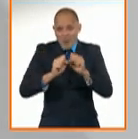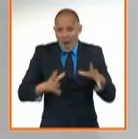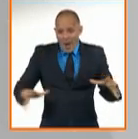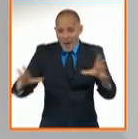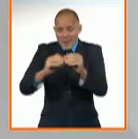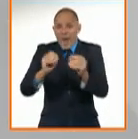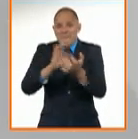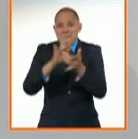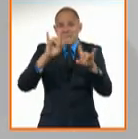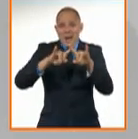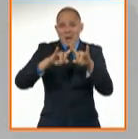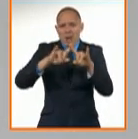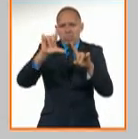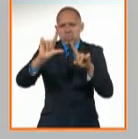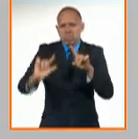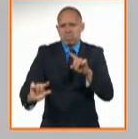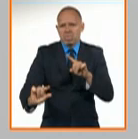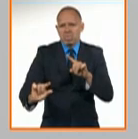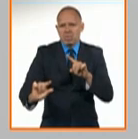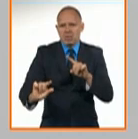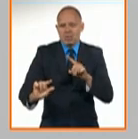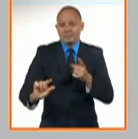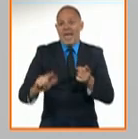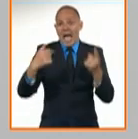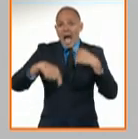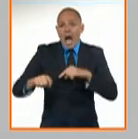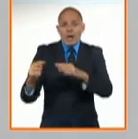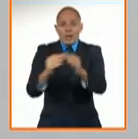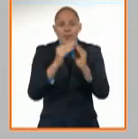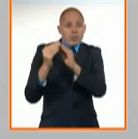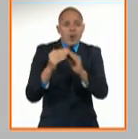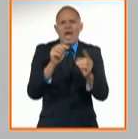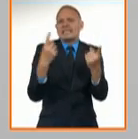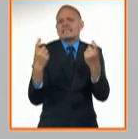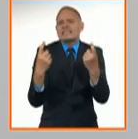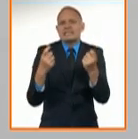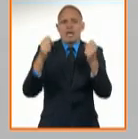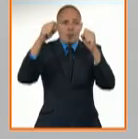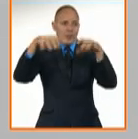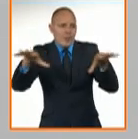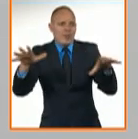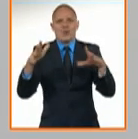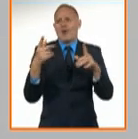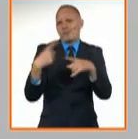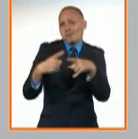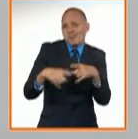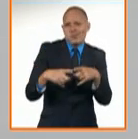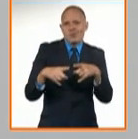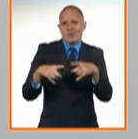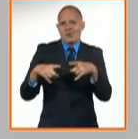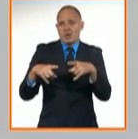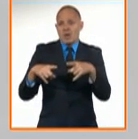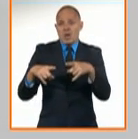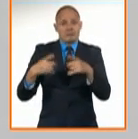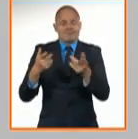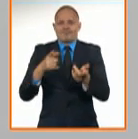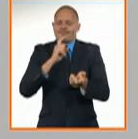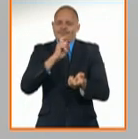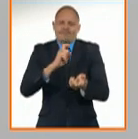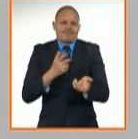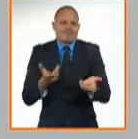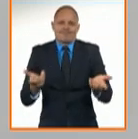logramos cubrir además está planificado y tenemos planificado por el territorio a nivel de